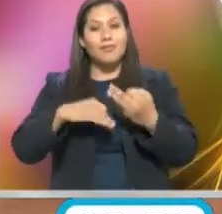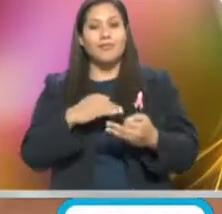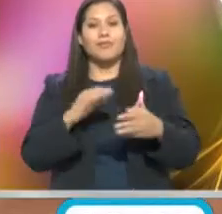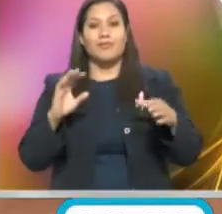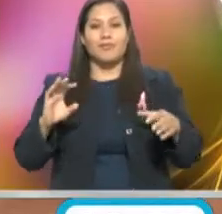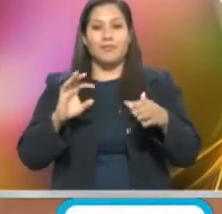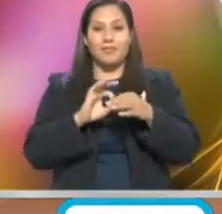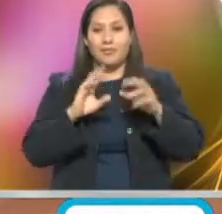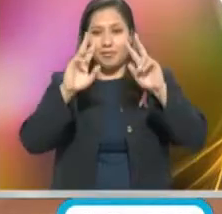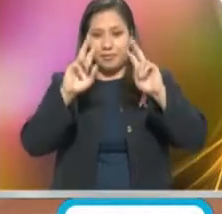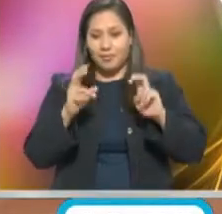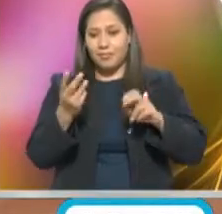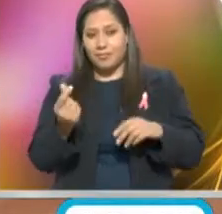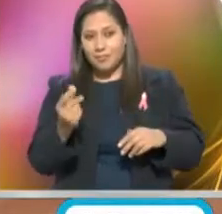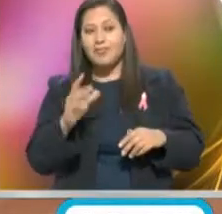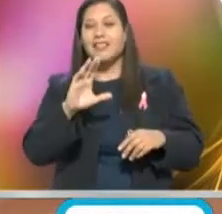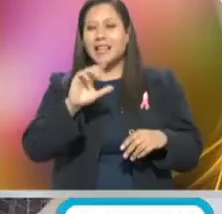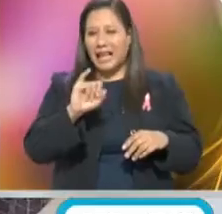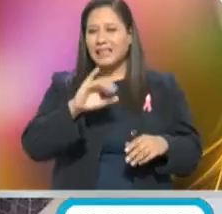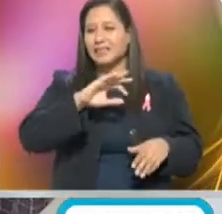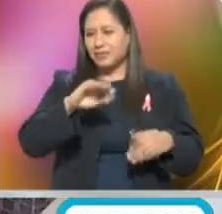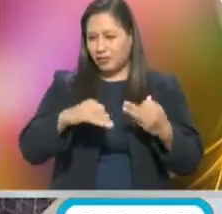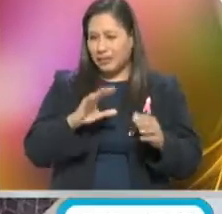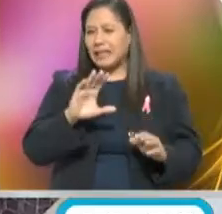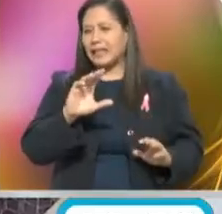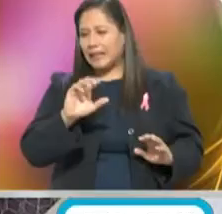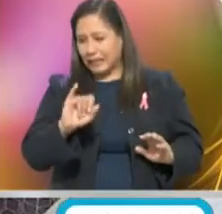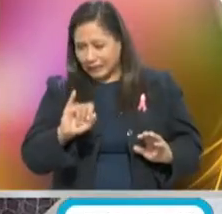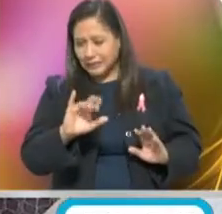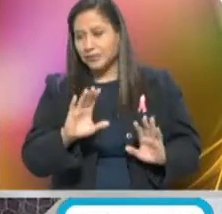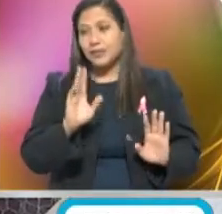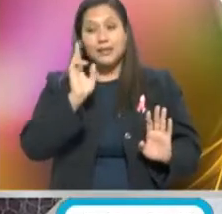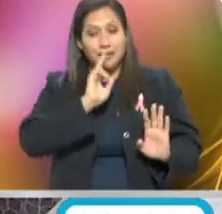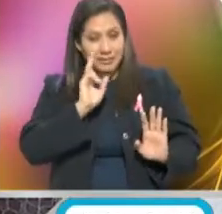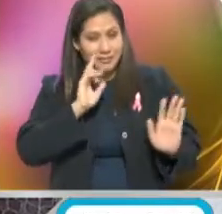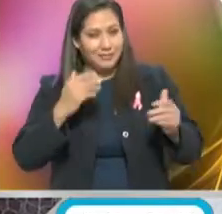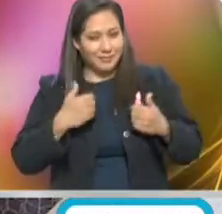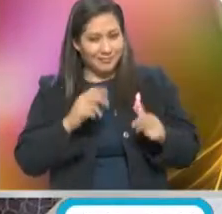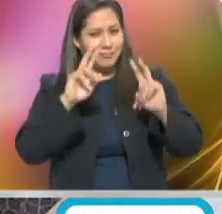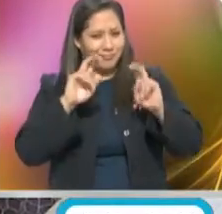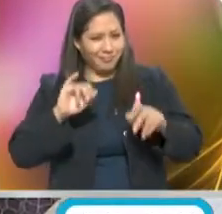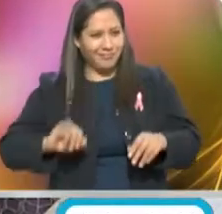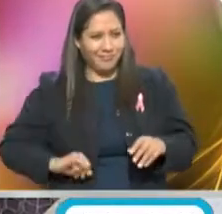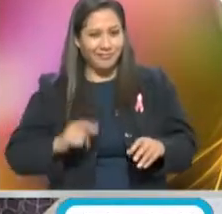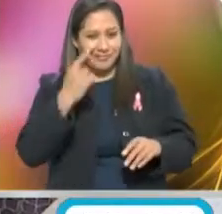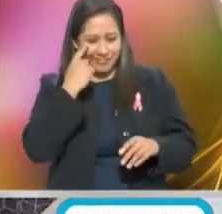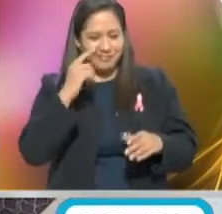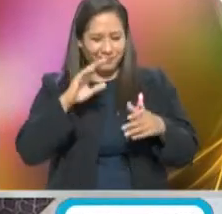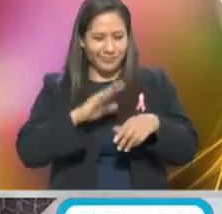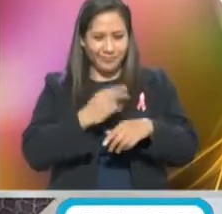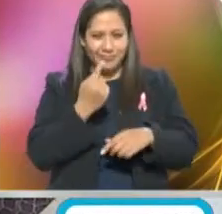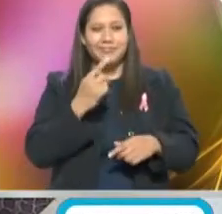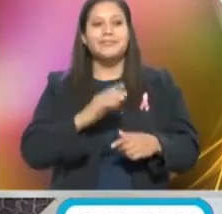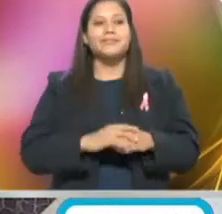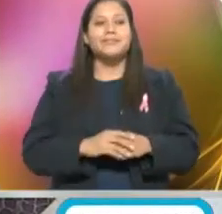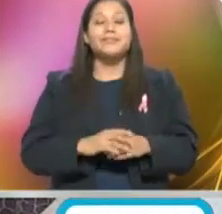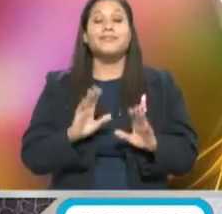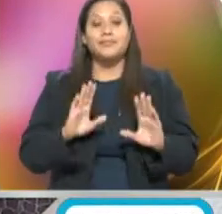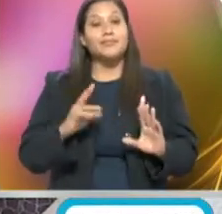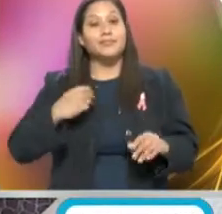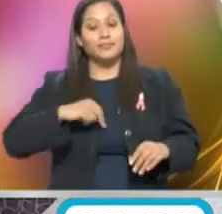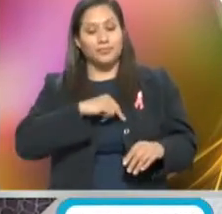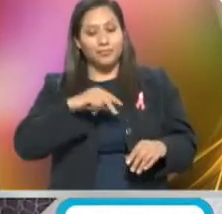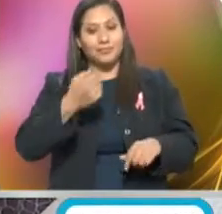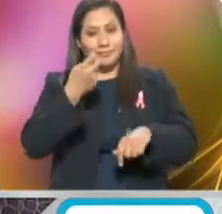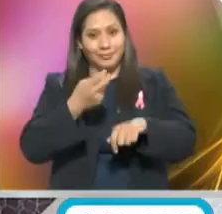animales de compañía. Bueno, En casi a ver. todo, pero además ¿Es tocan un cierto? tema. Sí, es cierto. Vamos a pero además entender lo que dice, ¿eh? Es un tema interesante y les voy a decir por qué. Porque hemos